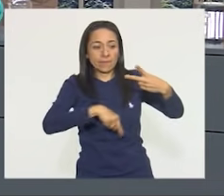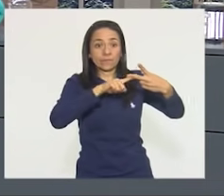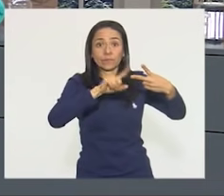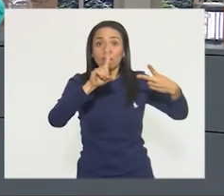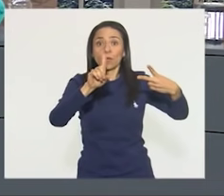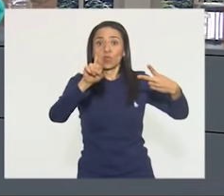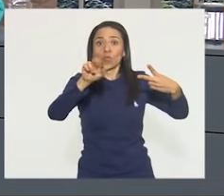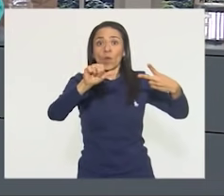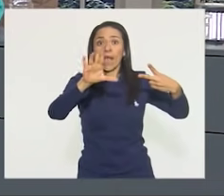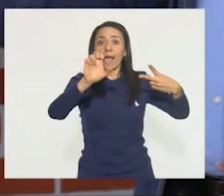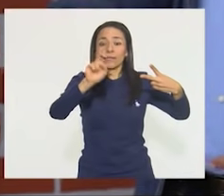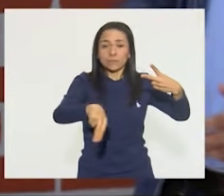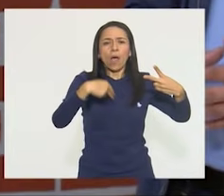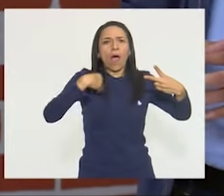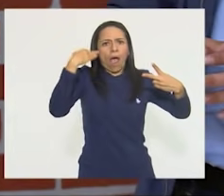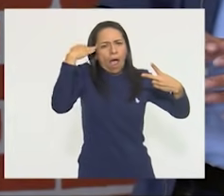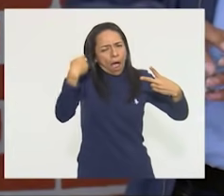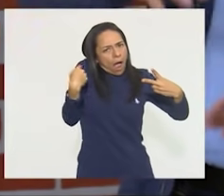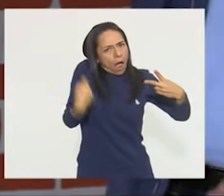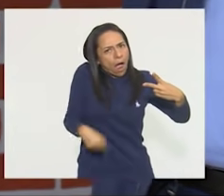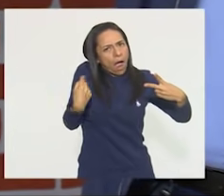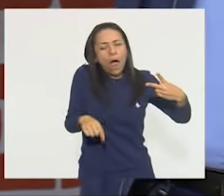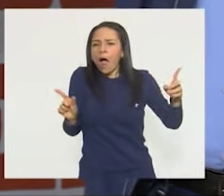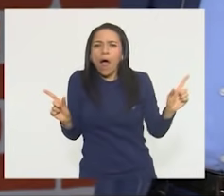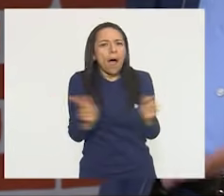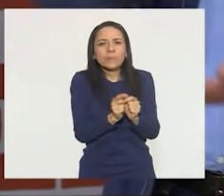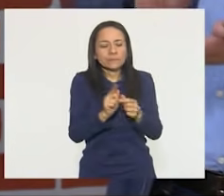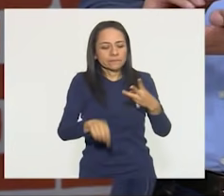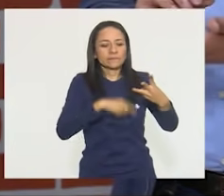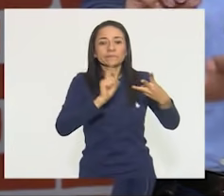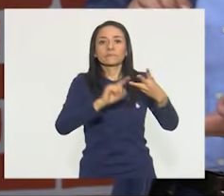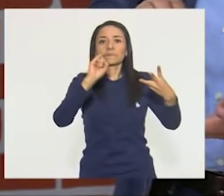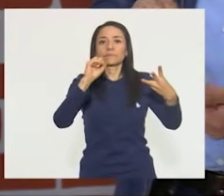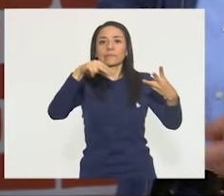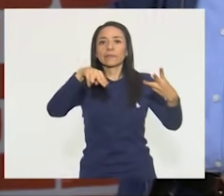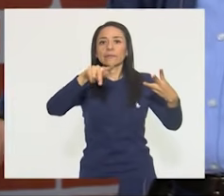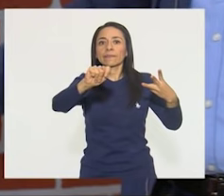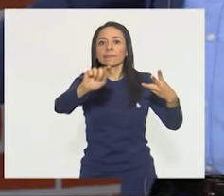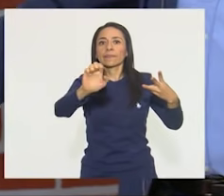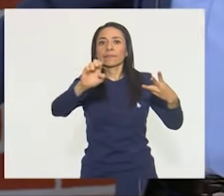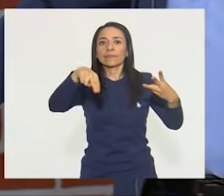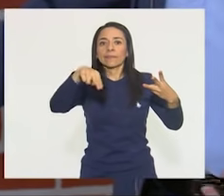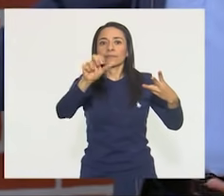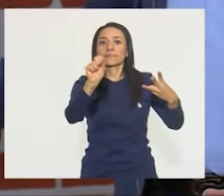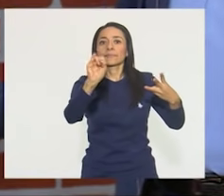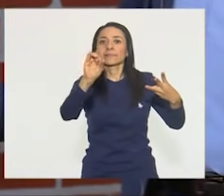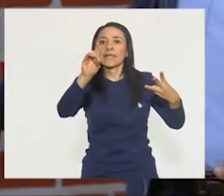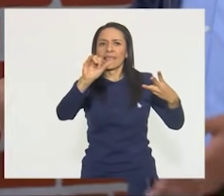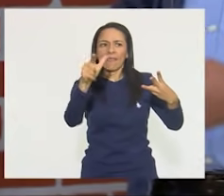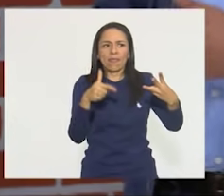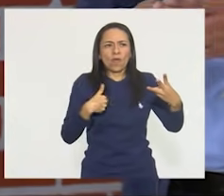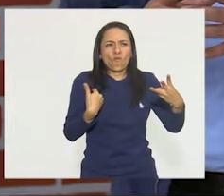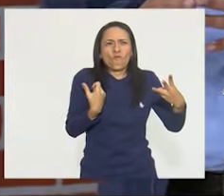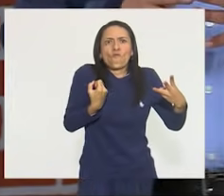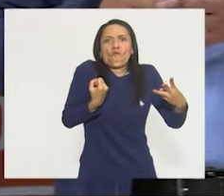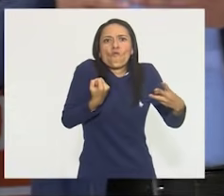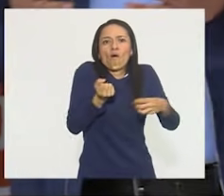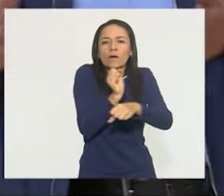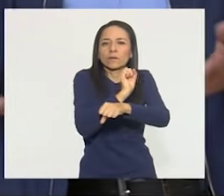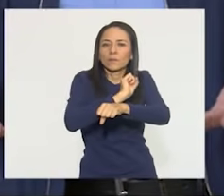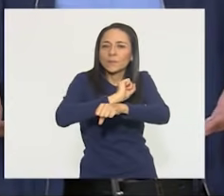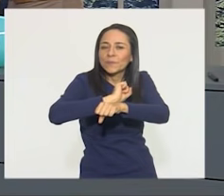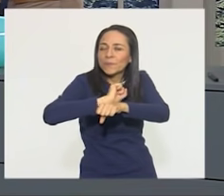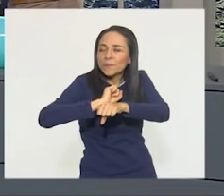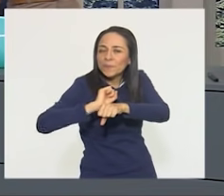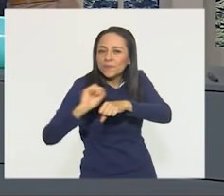o puede ser corto. La intensidad, fuerte, puede ser suave. Y bueno, el timbre, pues es el sonido que